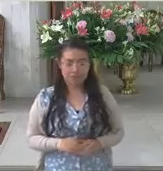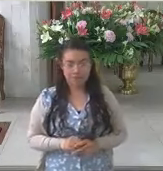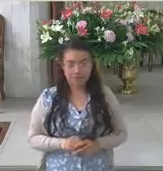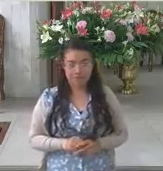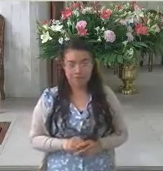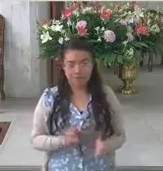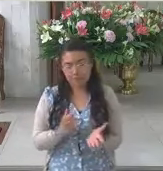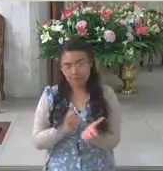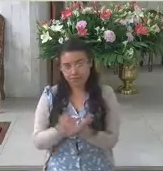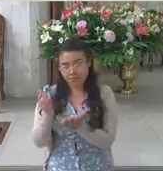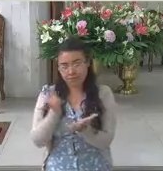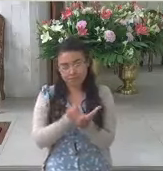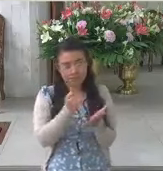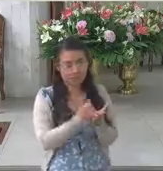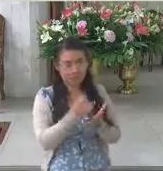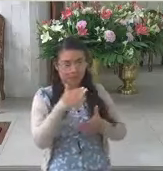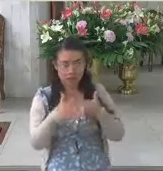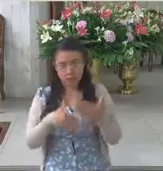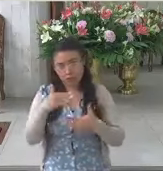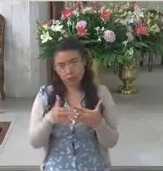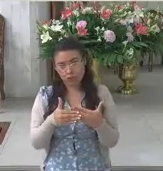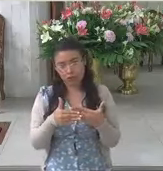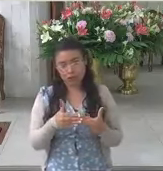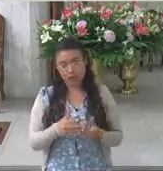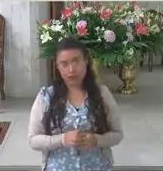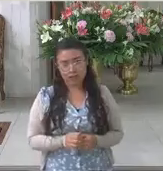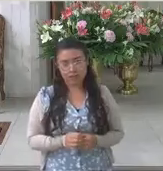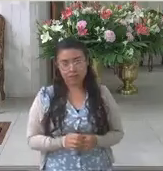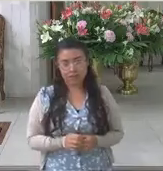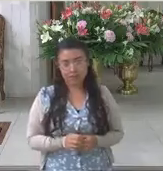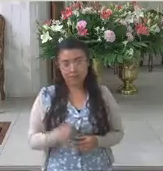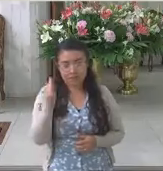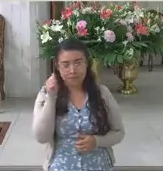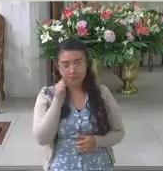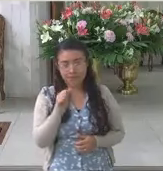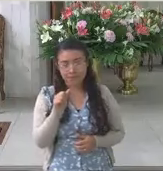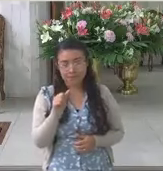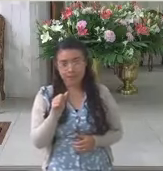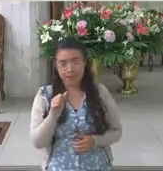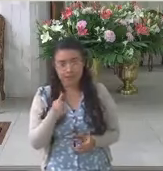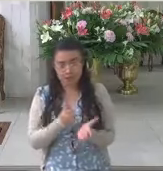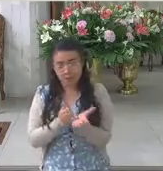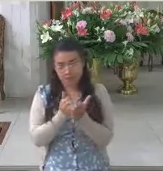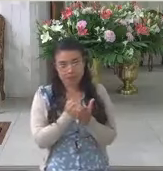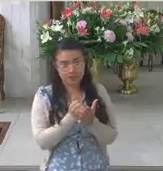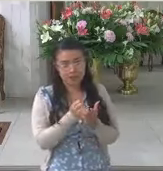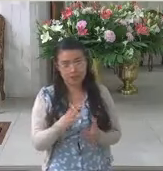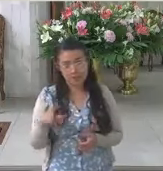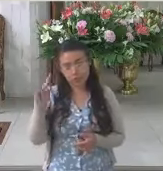pecado y contra El príncipe de este mundo y nuestro adversario